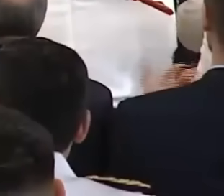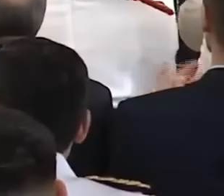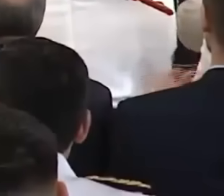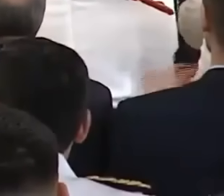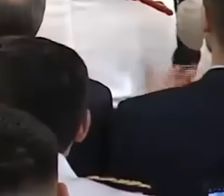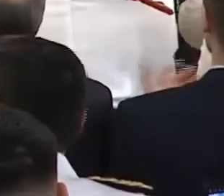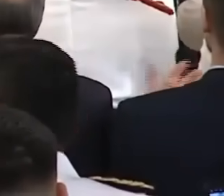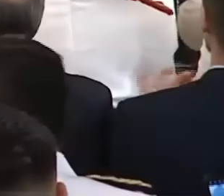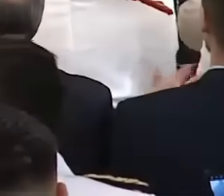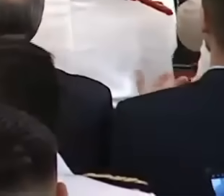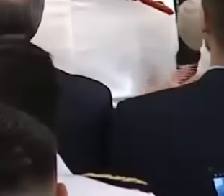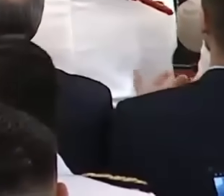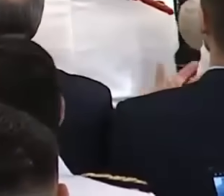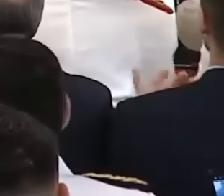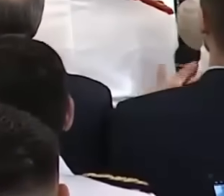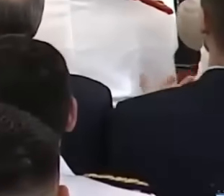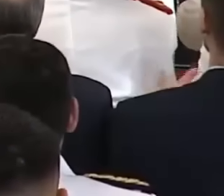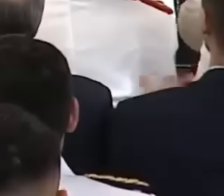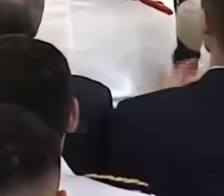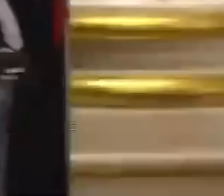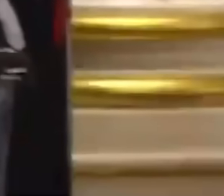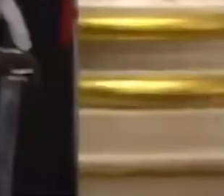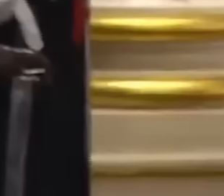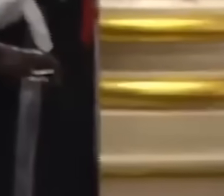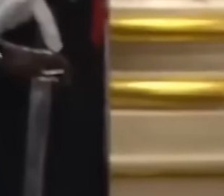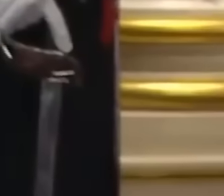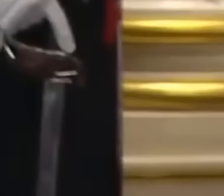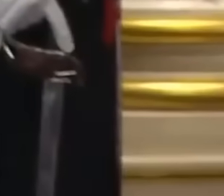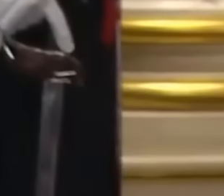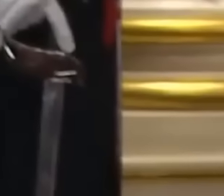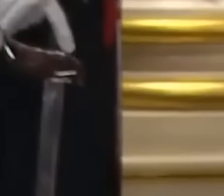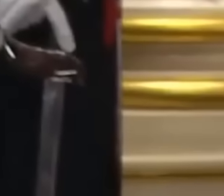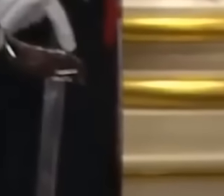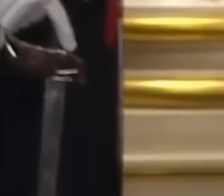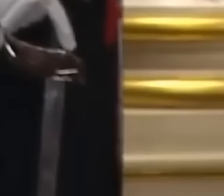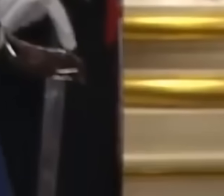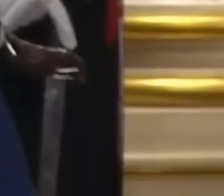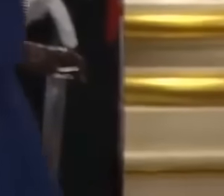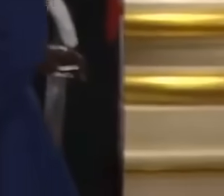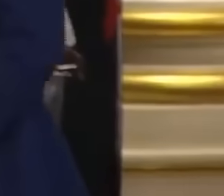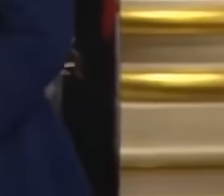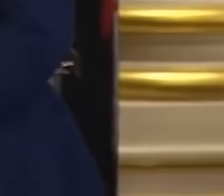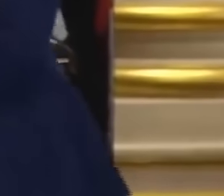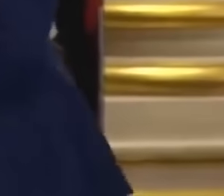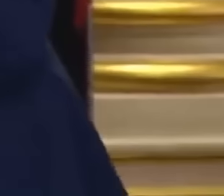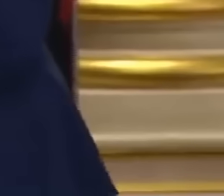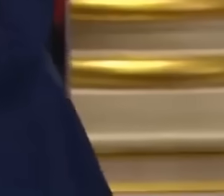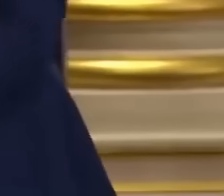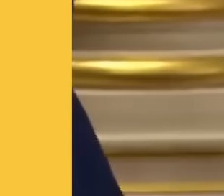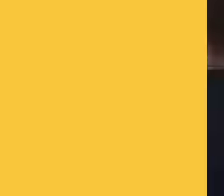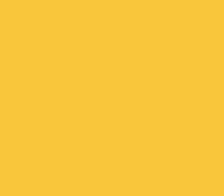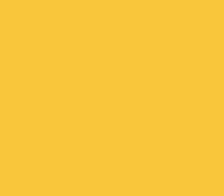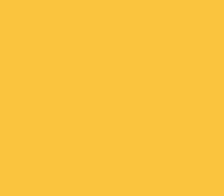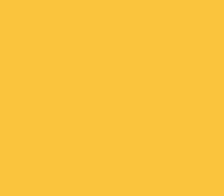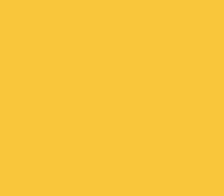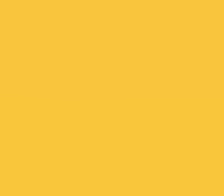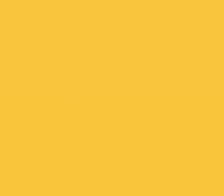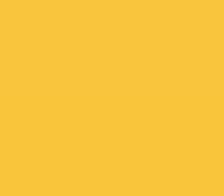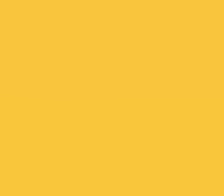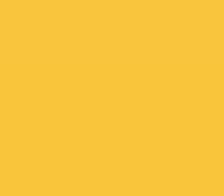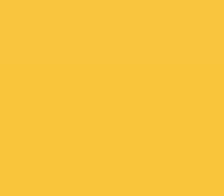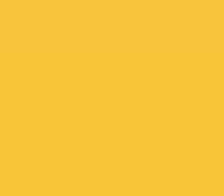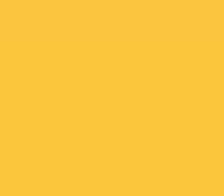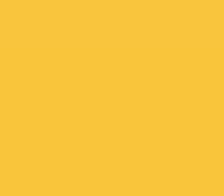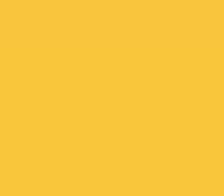señores finalizado el acto de entrega de los atributos de mando a las fuerzas federales de seguridad a todos Muchas gracias